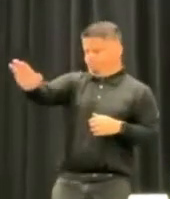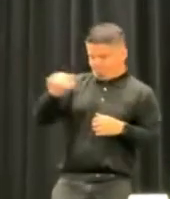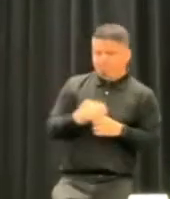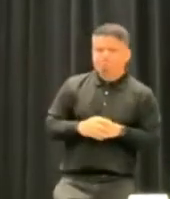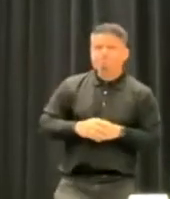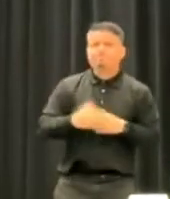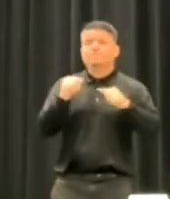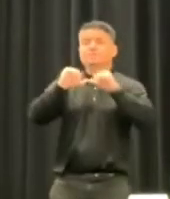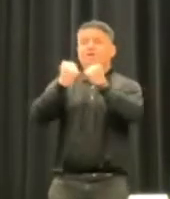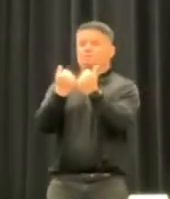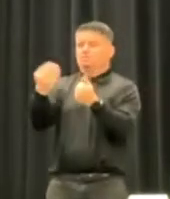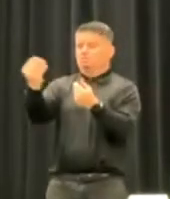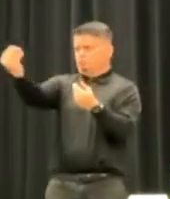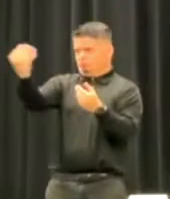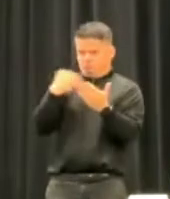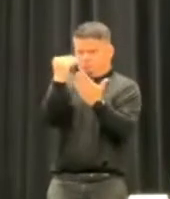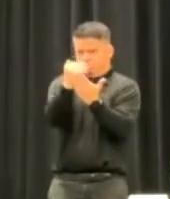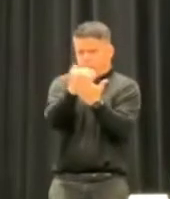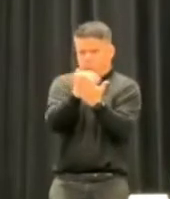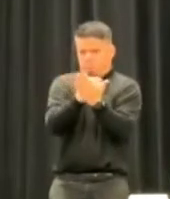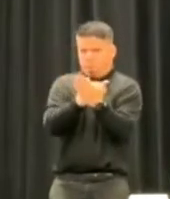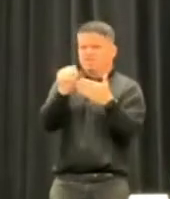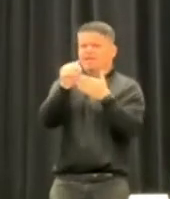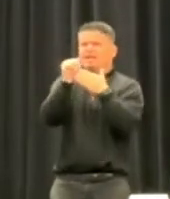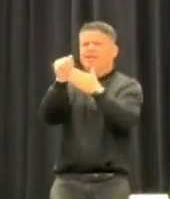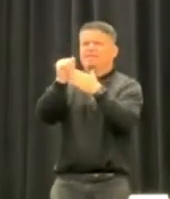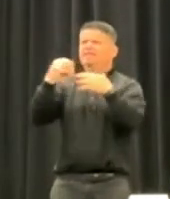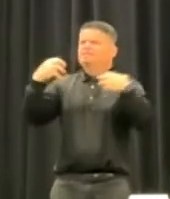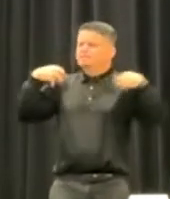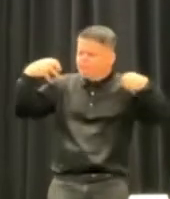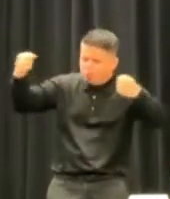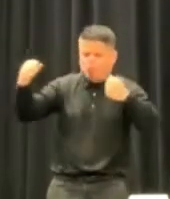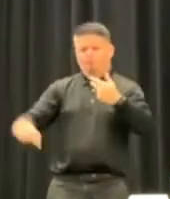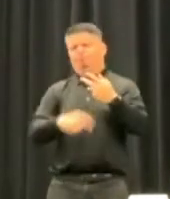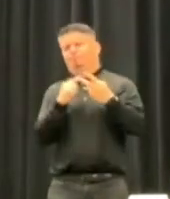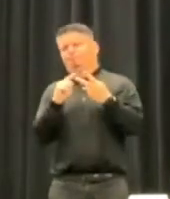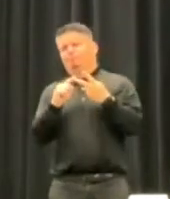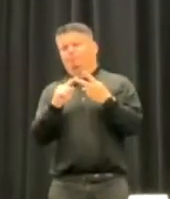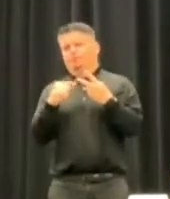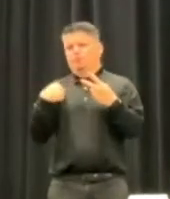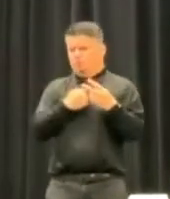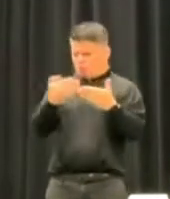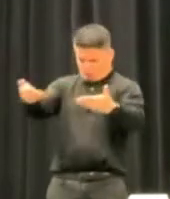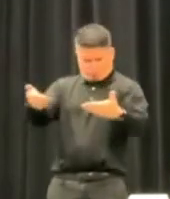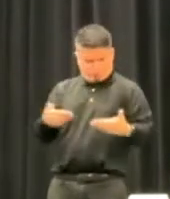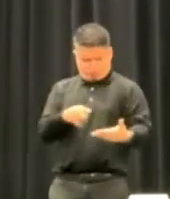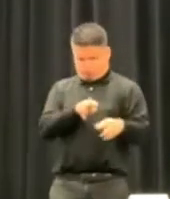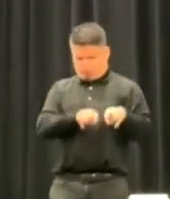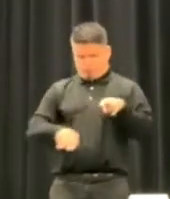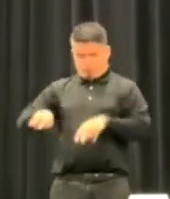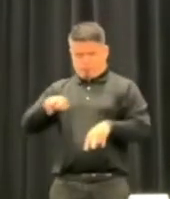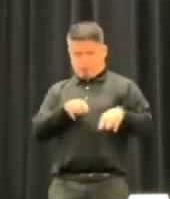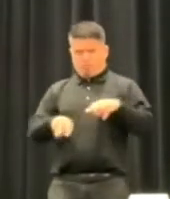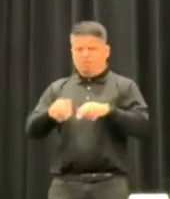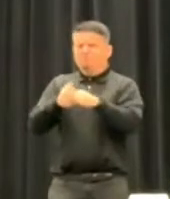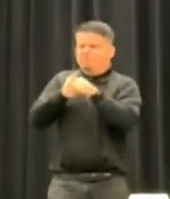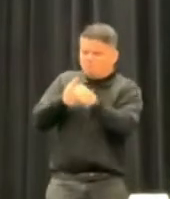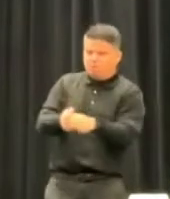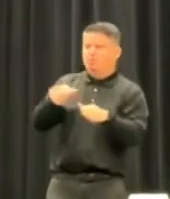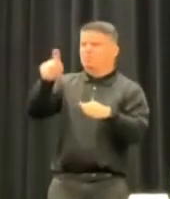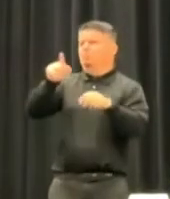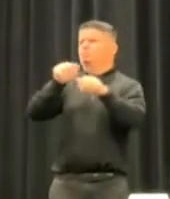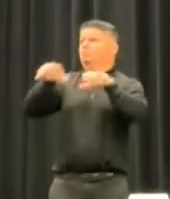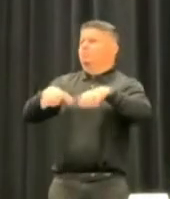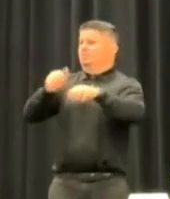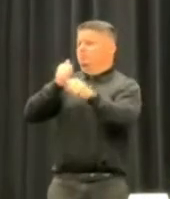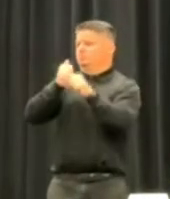de salud y de guías de guatraché yo recibo el plan grado y seguimiento y me aseguro que se cumpla respecto a las escuelas pudiese usted